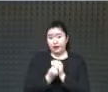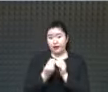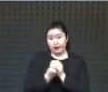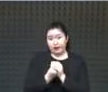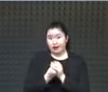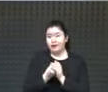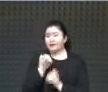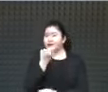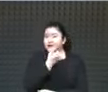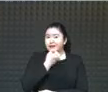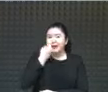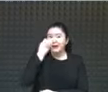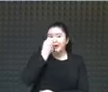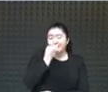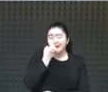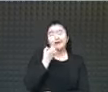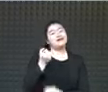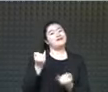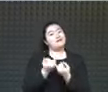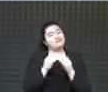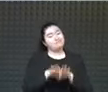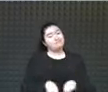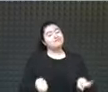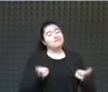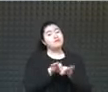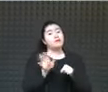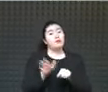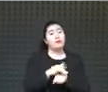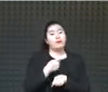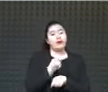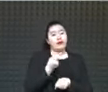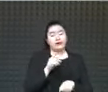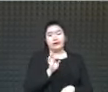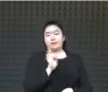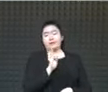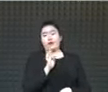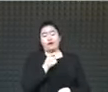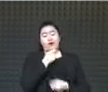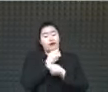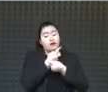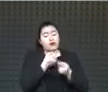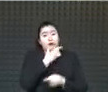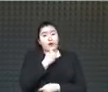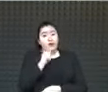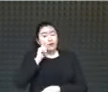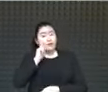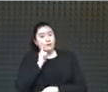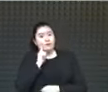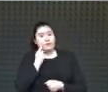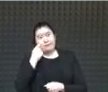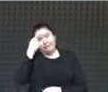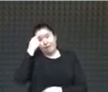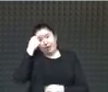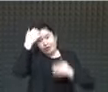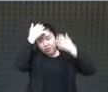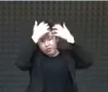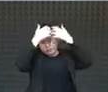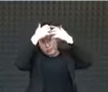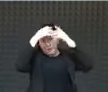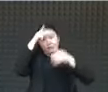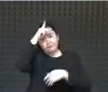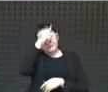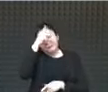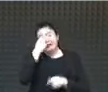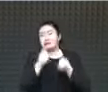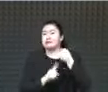por efectos psicológicos que puedan tener nuestros niños y niñas y la importancia de tener pues la cercanía